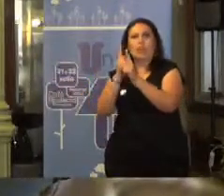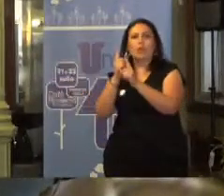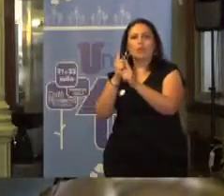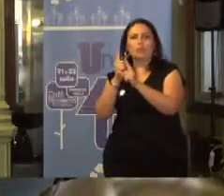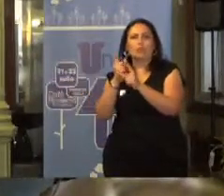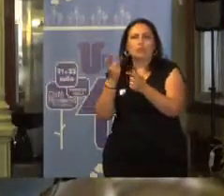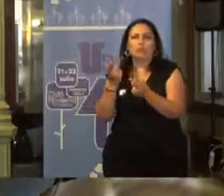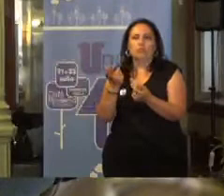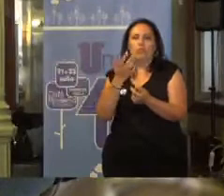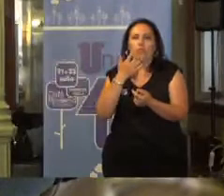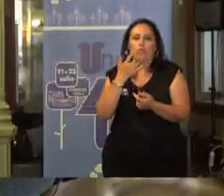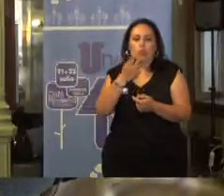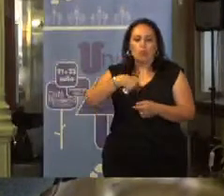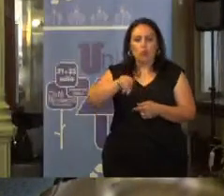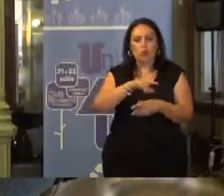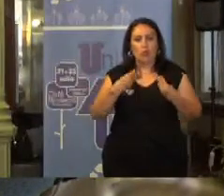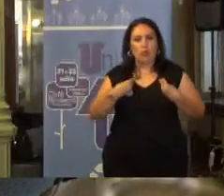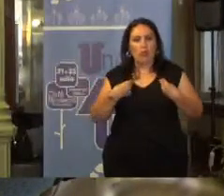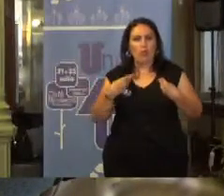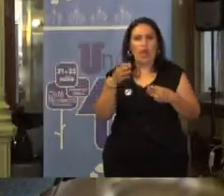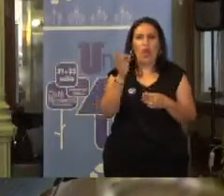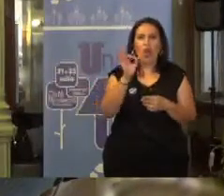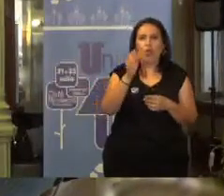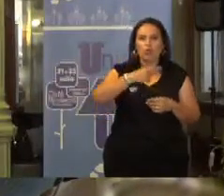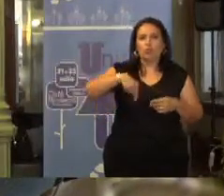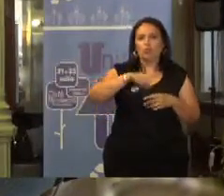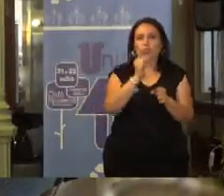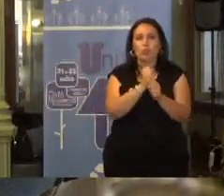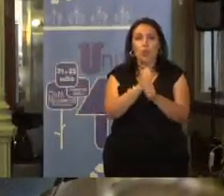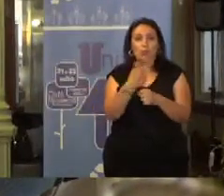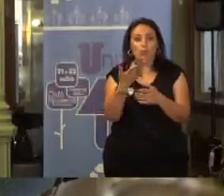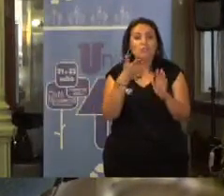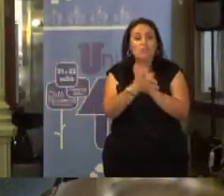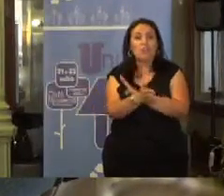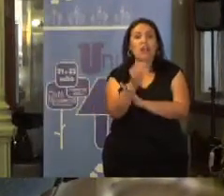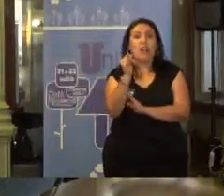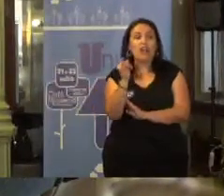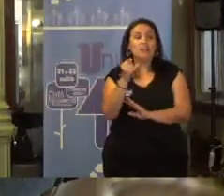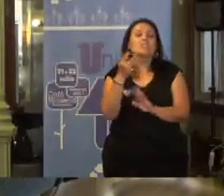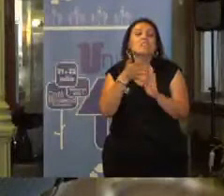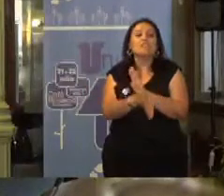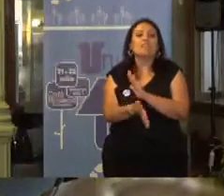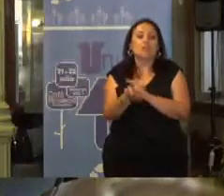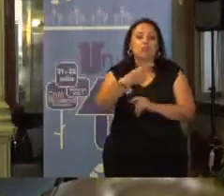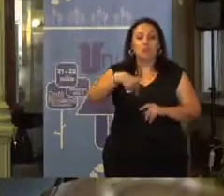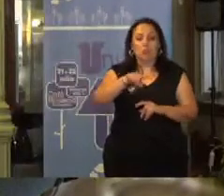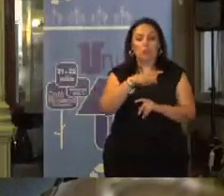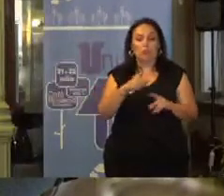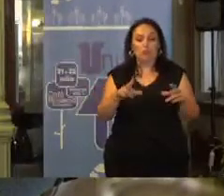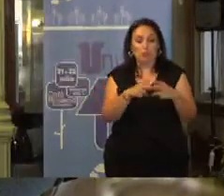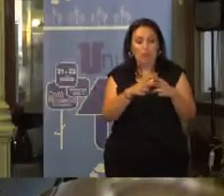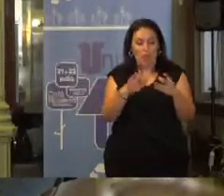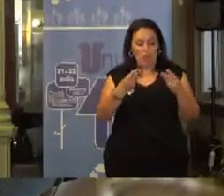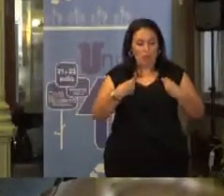ven nos nosos círculos, e iso significa algo. Quere dicirse que na sociedade na que vivimos hai moitos máis puntos de